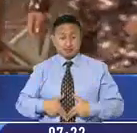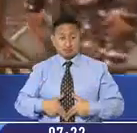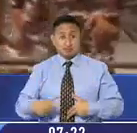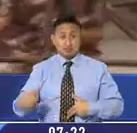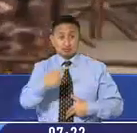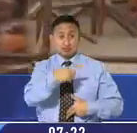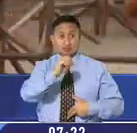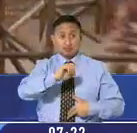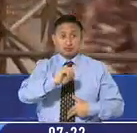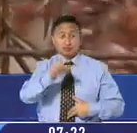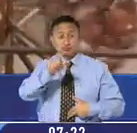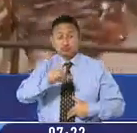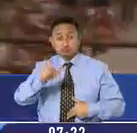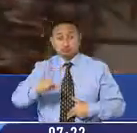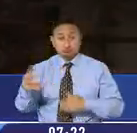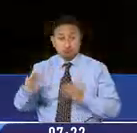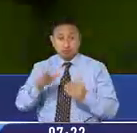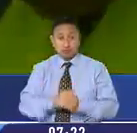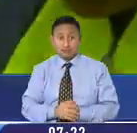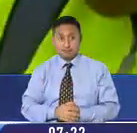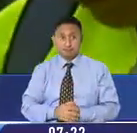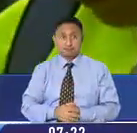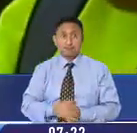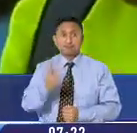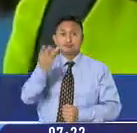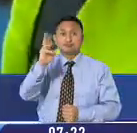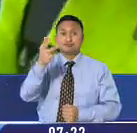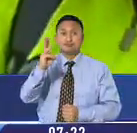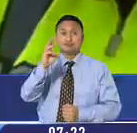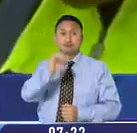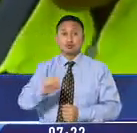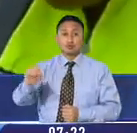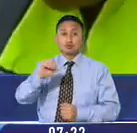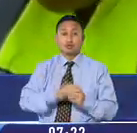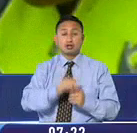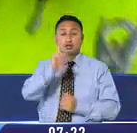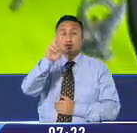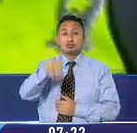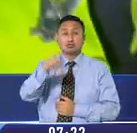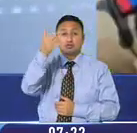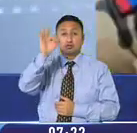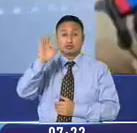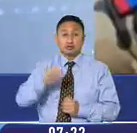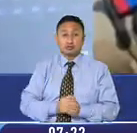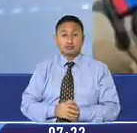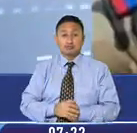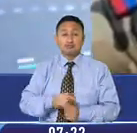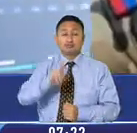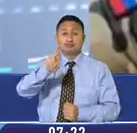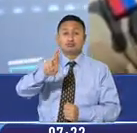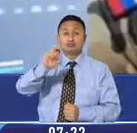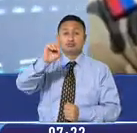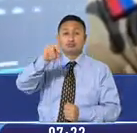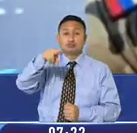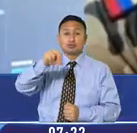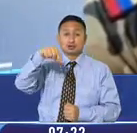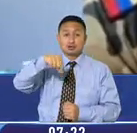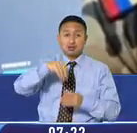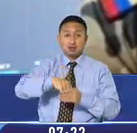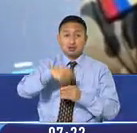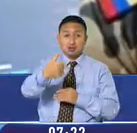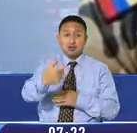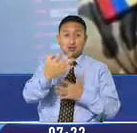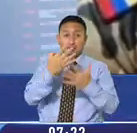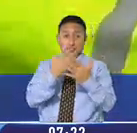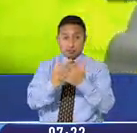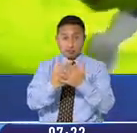de las cifras de muertes violentas. El 16 de octubre de 2019 asesinaron a Roque Rodríguez en los exteriores de la